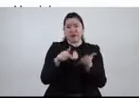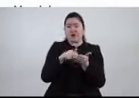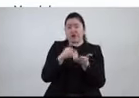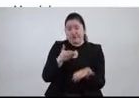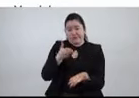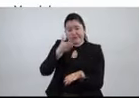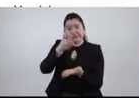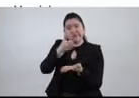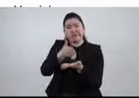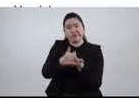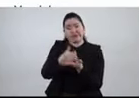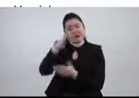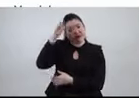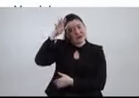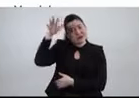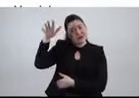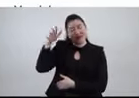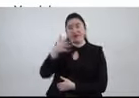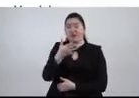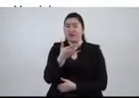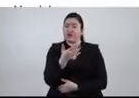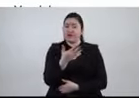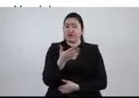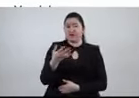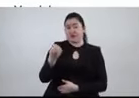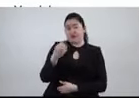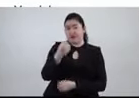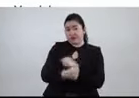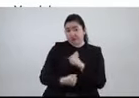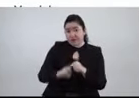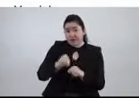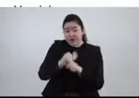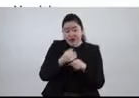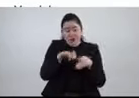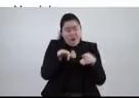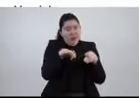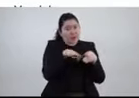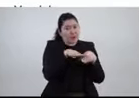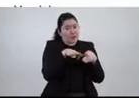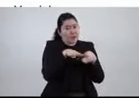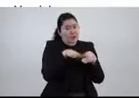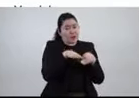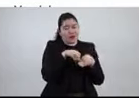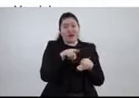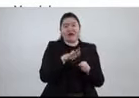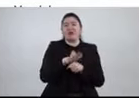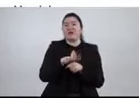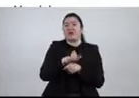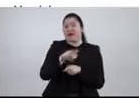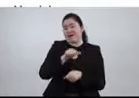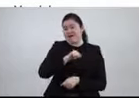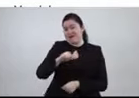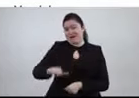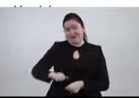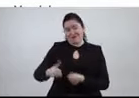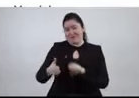vacunadora de adultos de 50 a 59 años, que mejor convenga en cualquiera de las siguientes